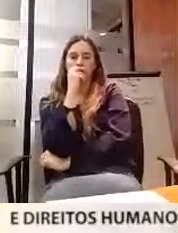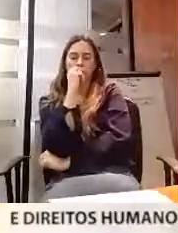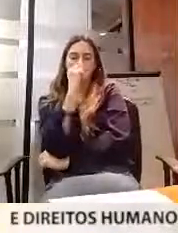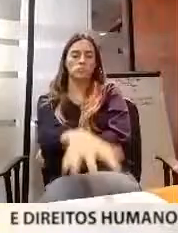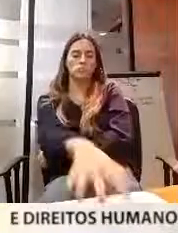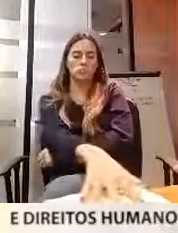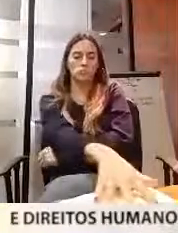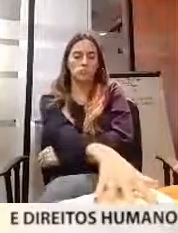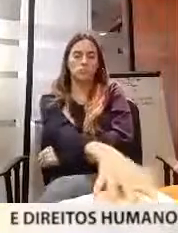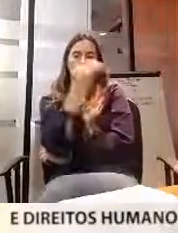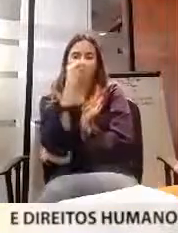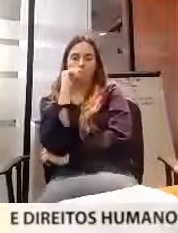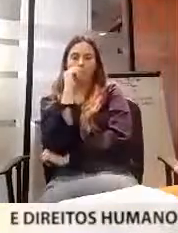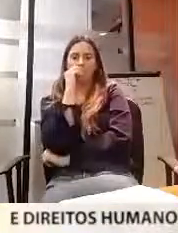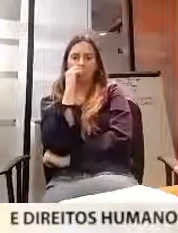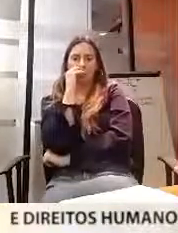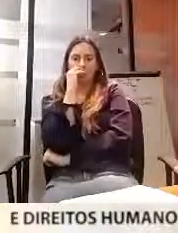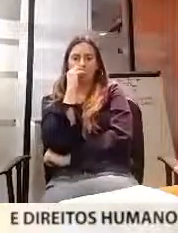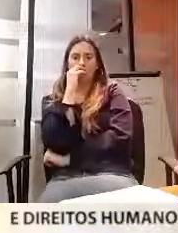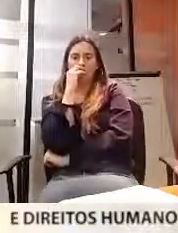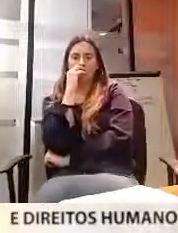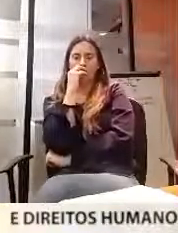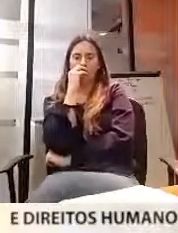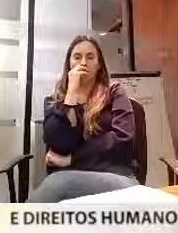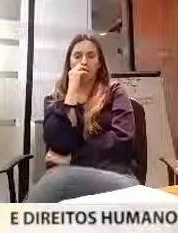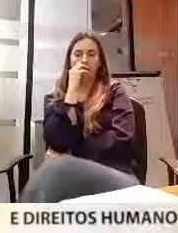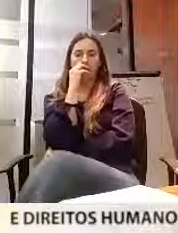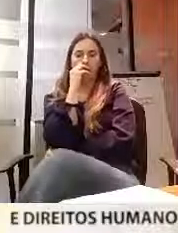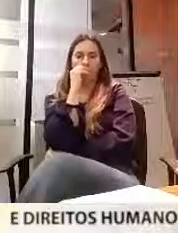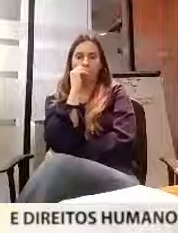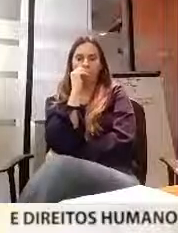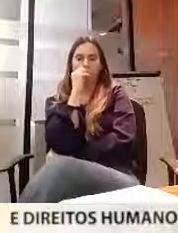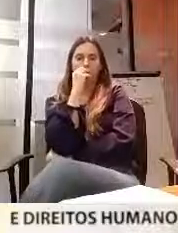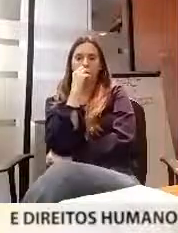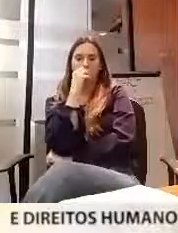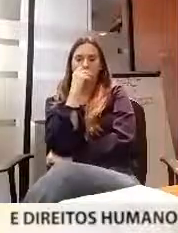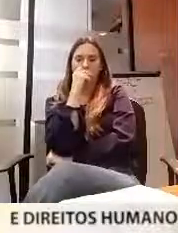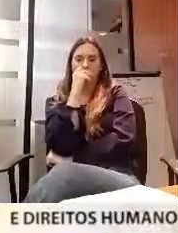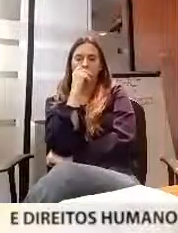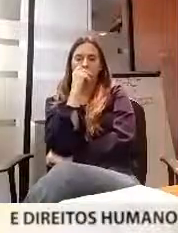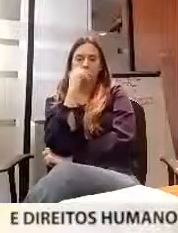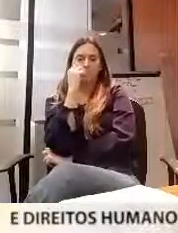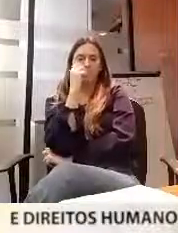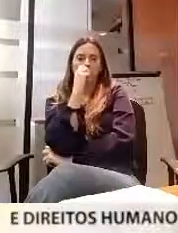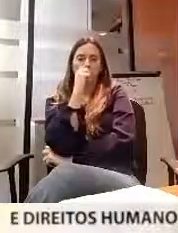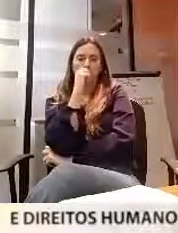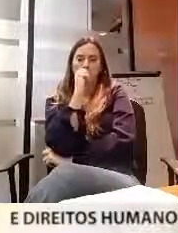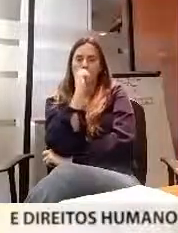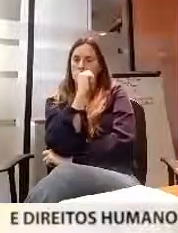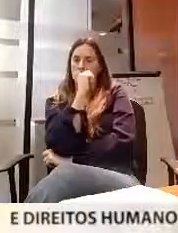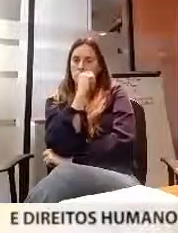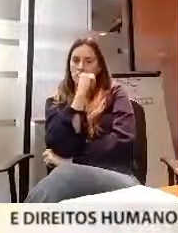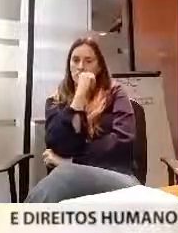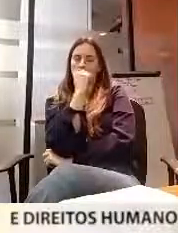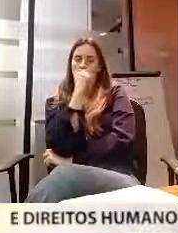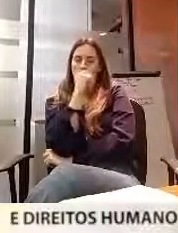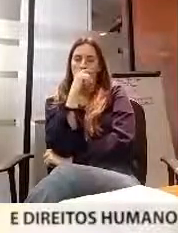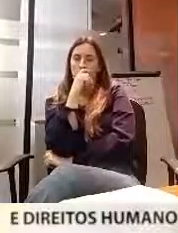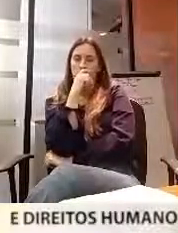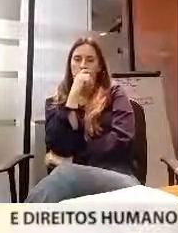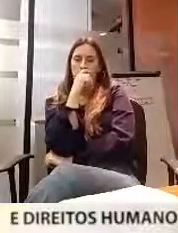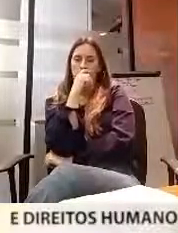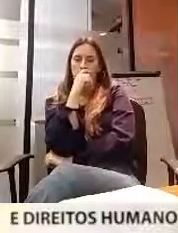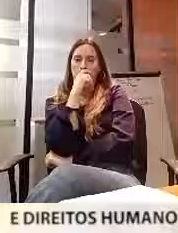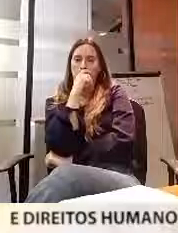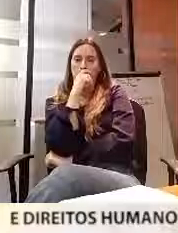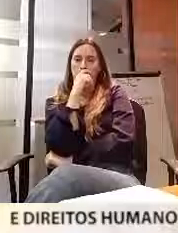la coexistencia y el individualismo cada vez crece más. El mismo Byung-Chul Han está planteando que estamos en